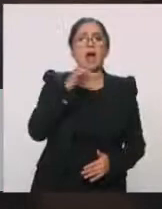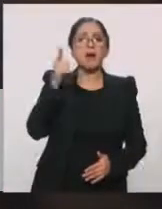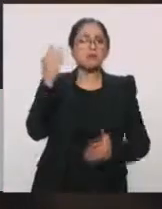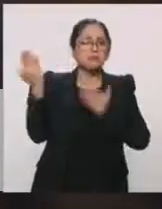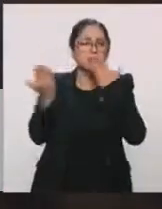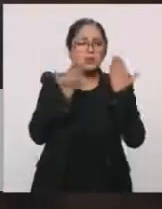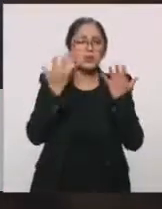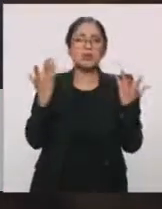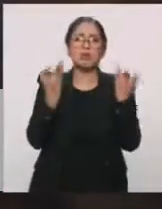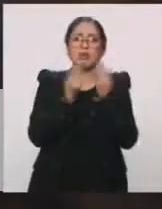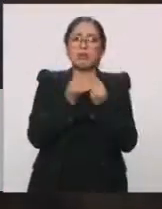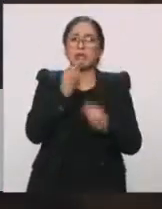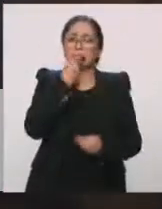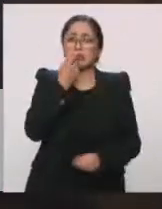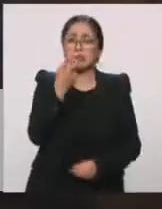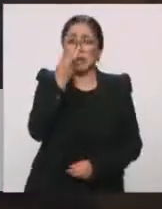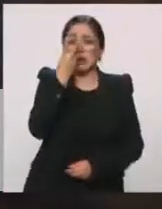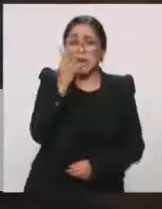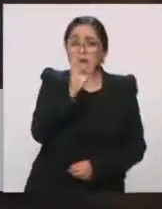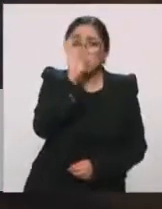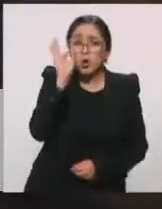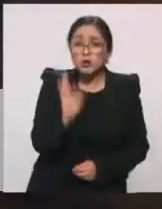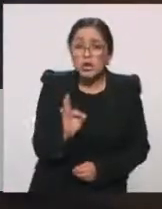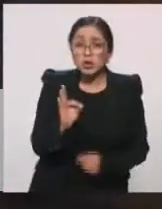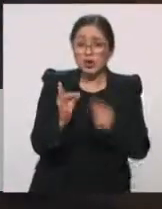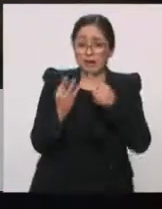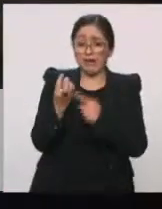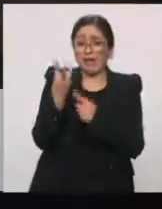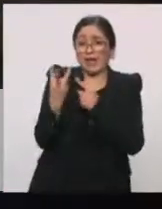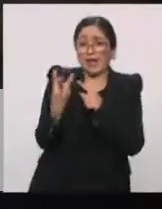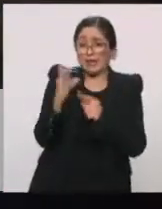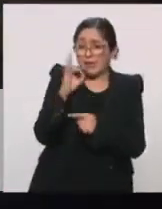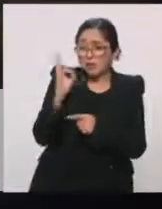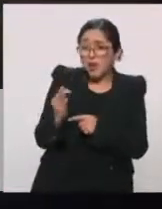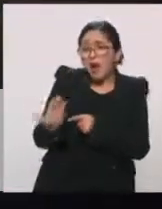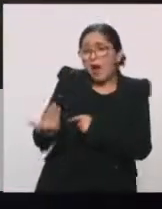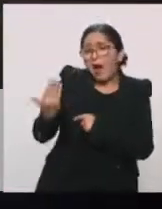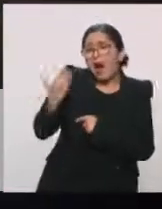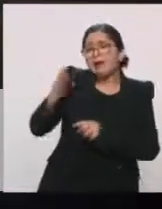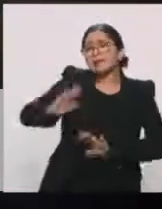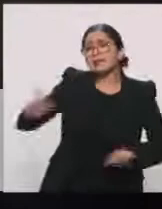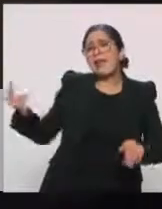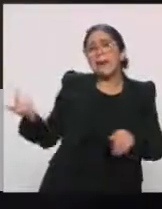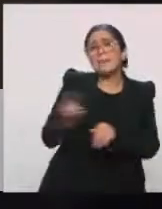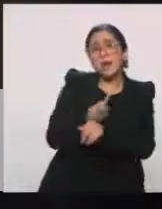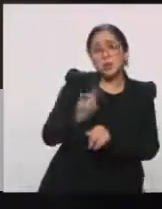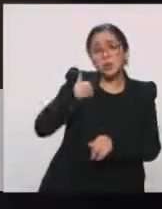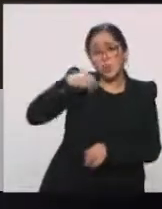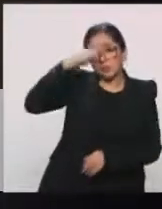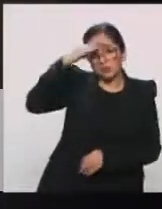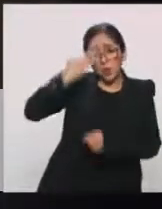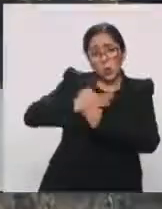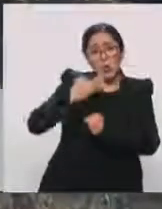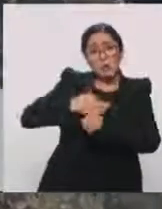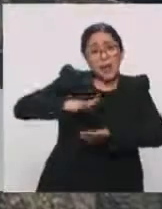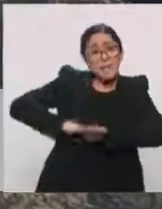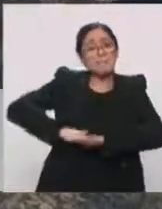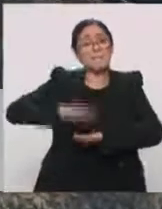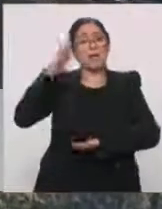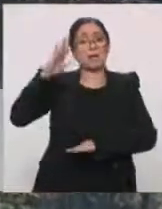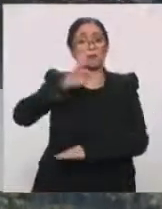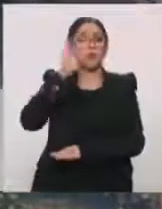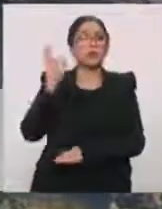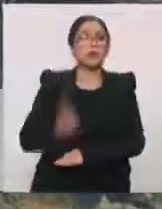estudios de que era el 3%, pero eso hace mucho tiempo la pérdida. Yo creo que es bastante mayor y habría que hacerlo. Ahora, también hay que